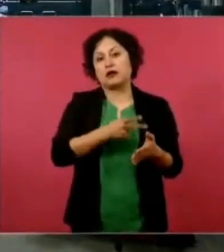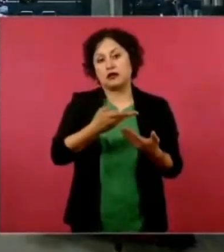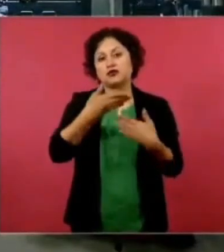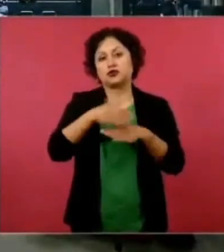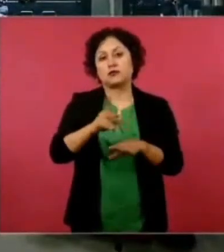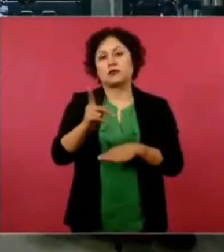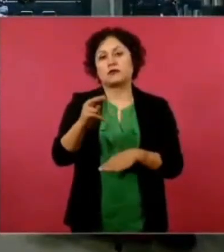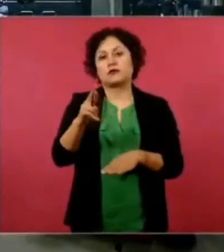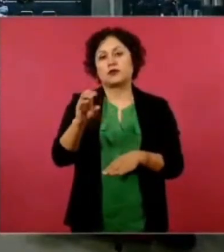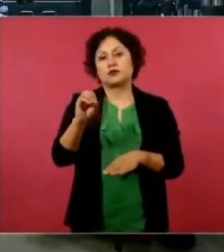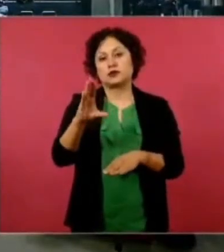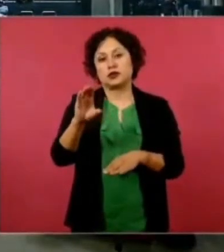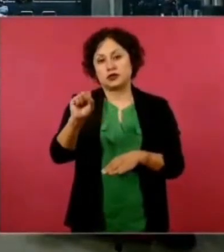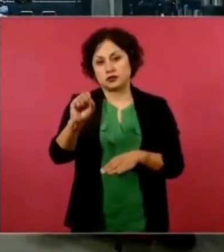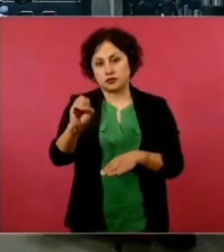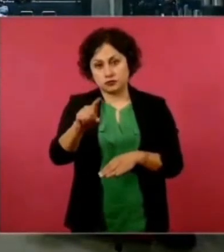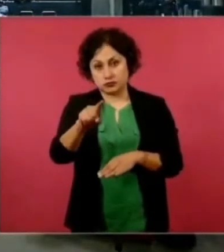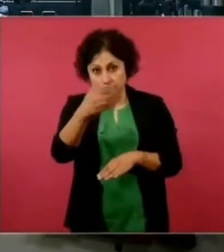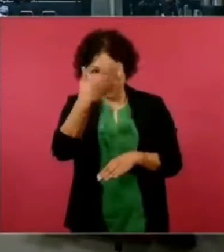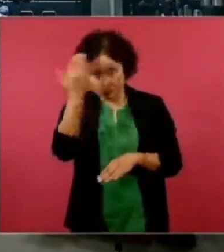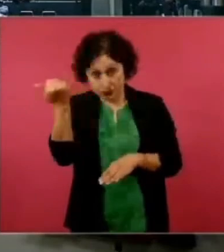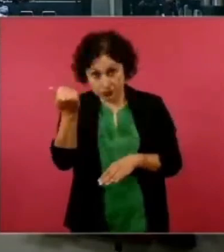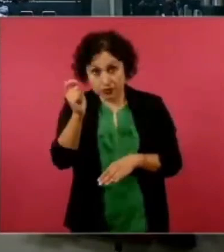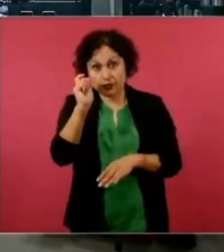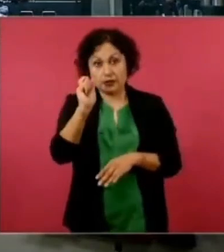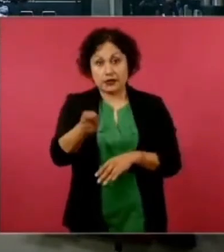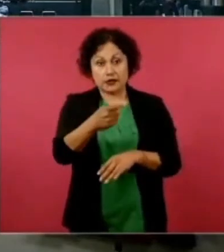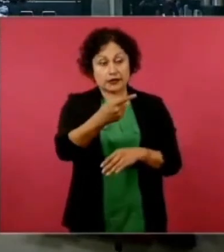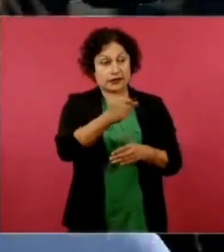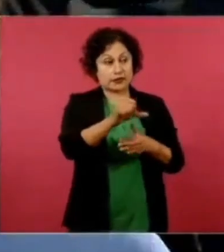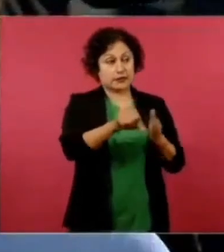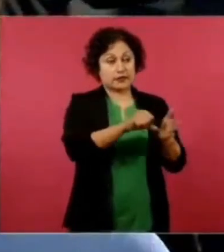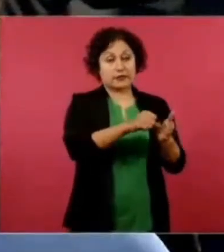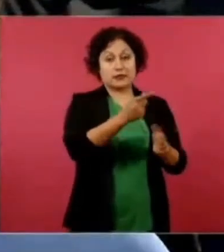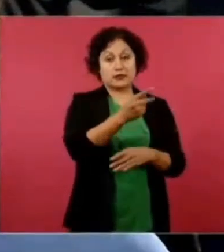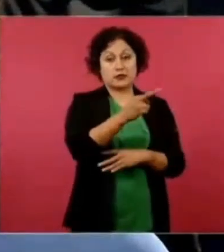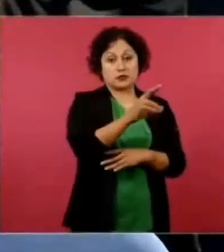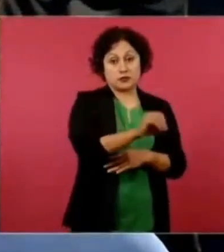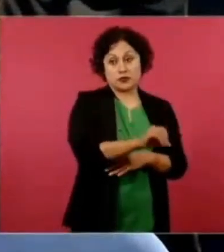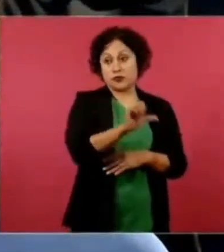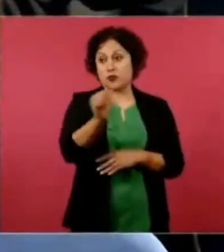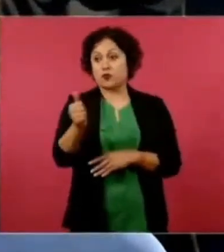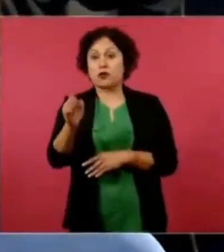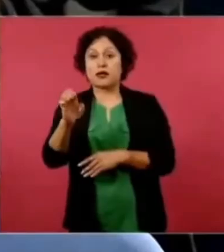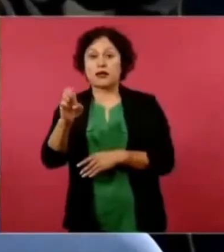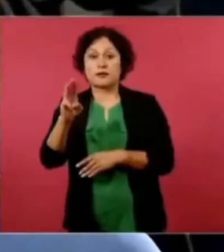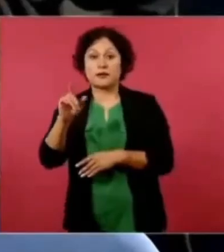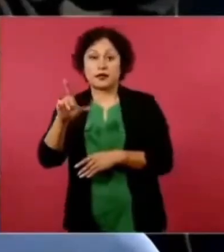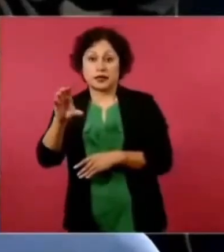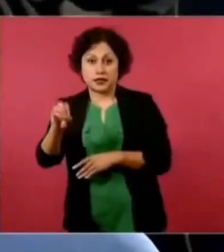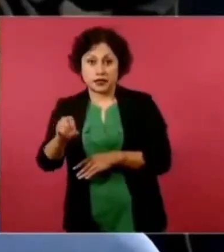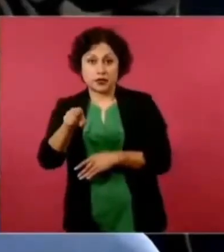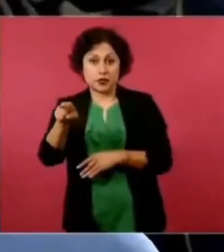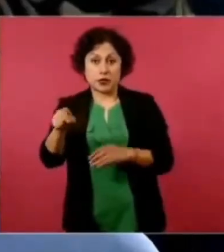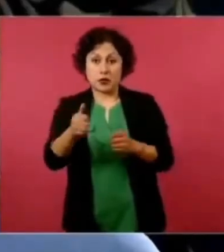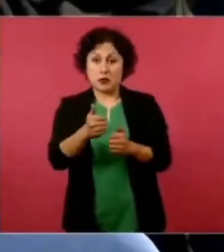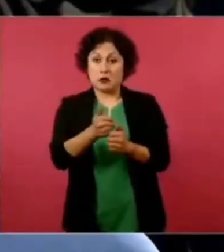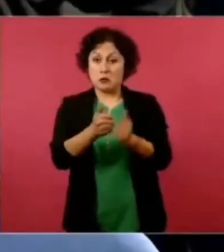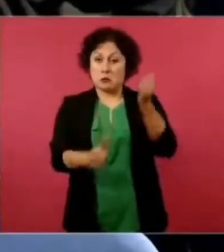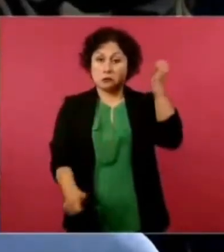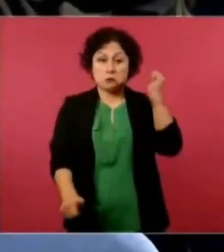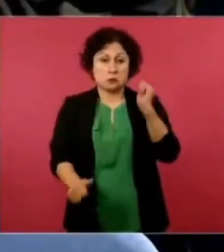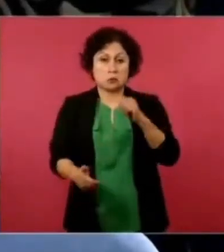le han informado que el Centro PRO y Emilio Álvarez y Casa tienen una relación rota desde hace 20